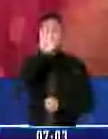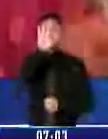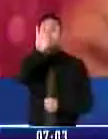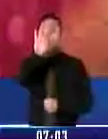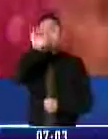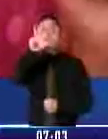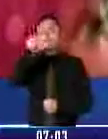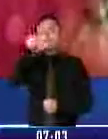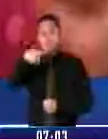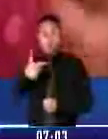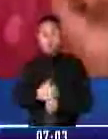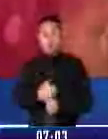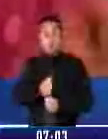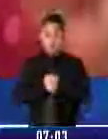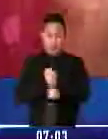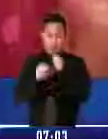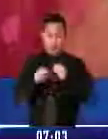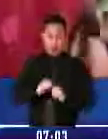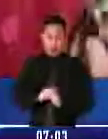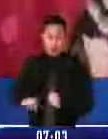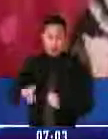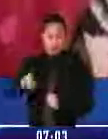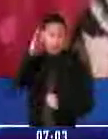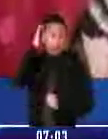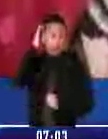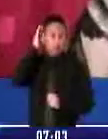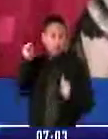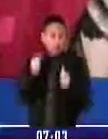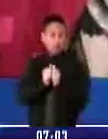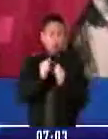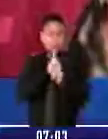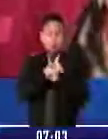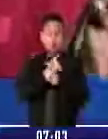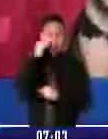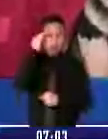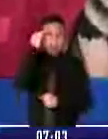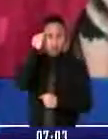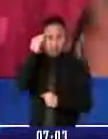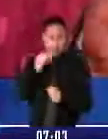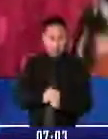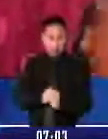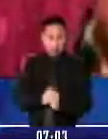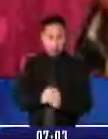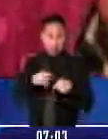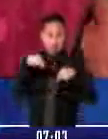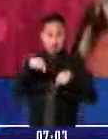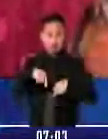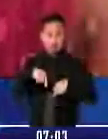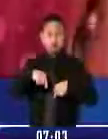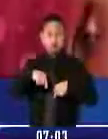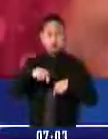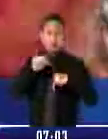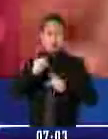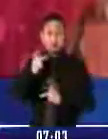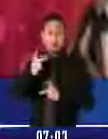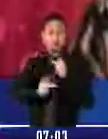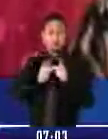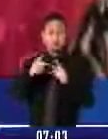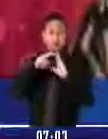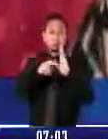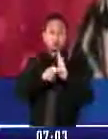fue despenalizado el aborto por violación en mujeres con discapacidad mental, y que está regido con base a un protocolo y una guía